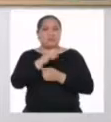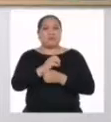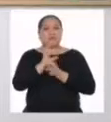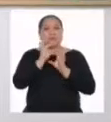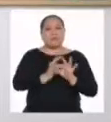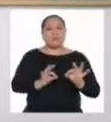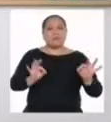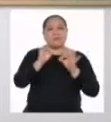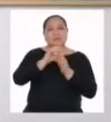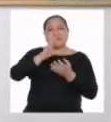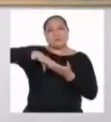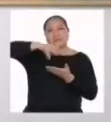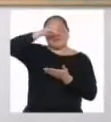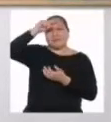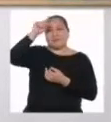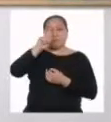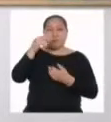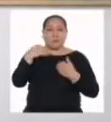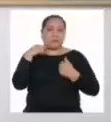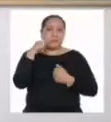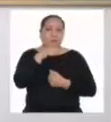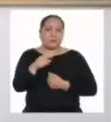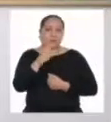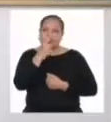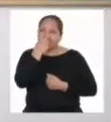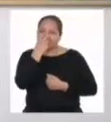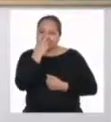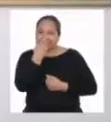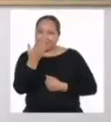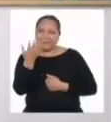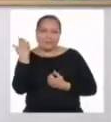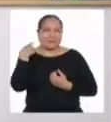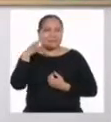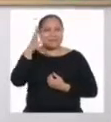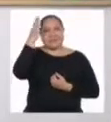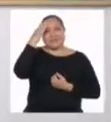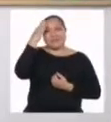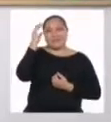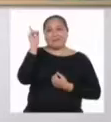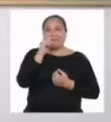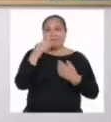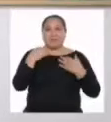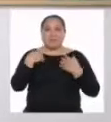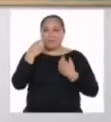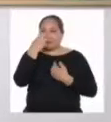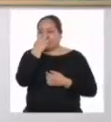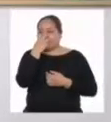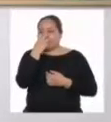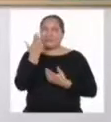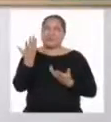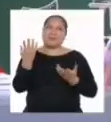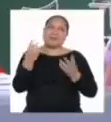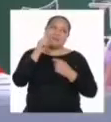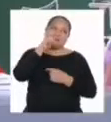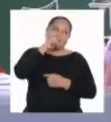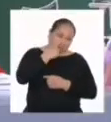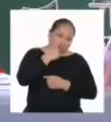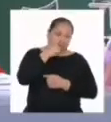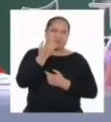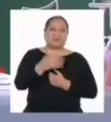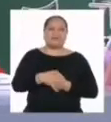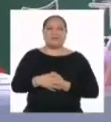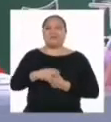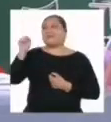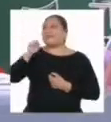importante de nuestro aprendizaje. Sin ellas no habría curiosidad y ya sabemos que sin curiosidad todo es más aburrido.